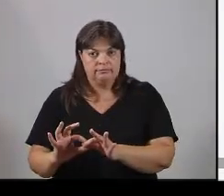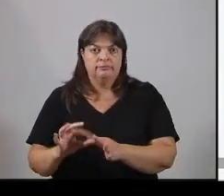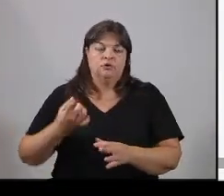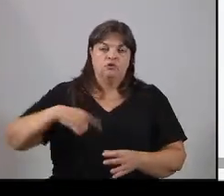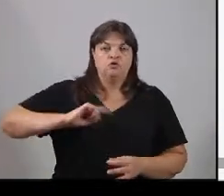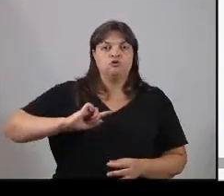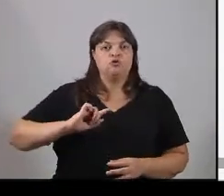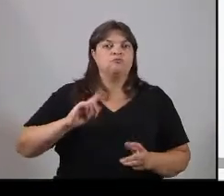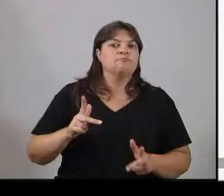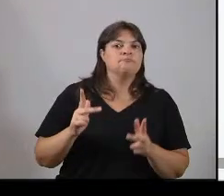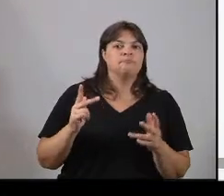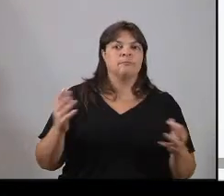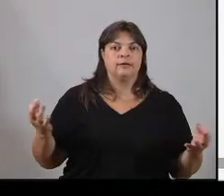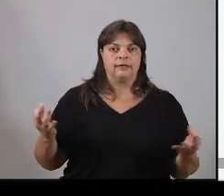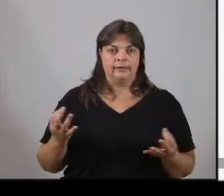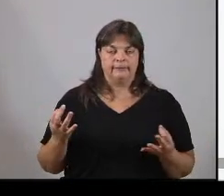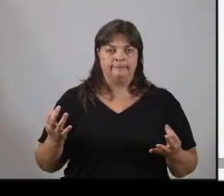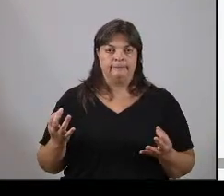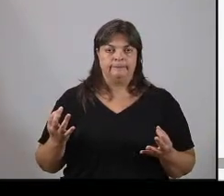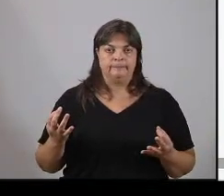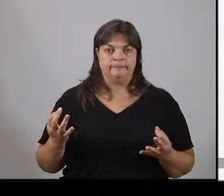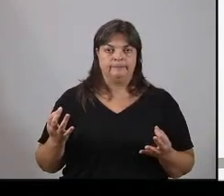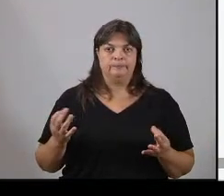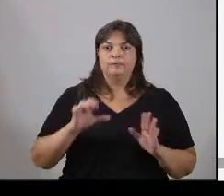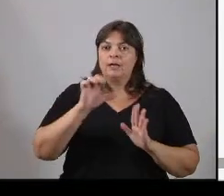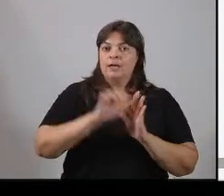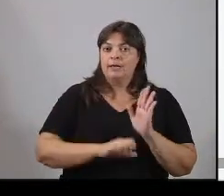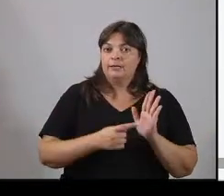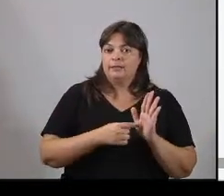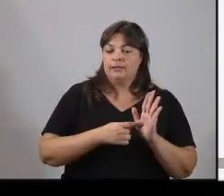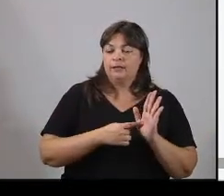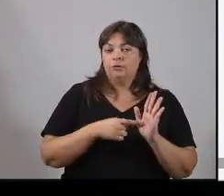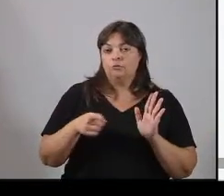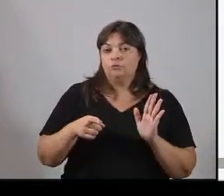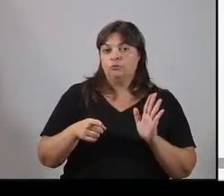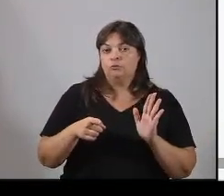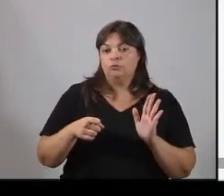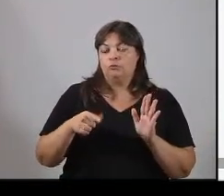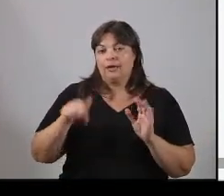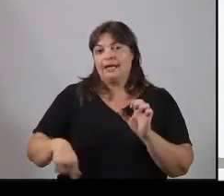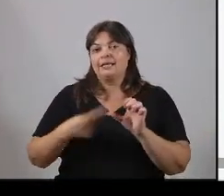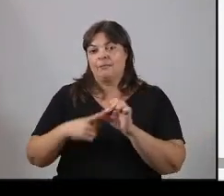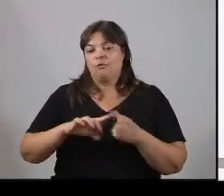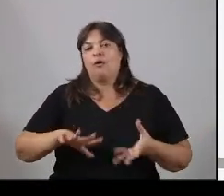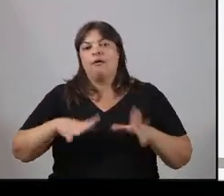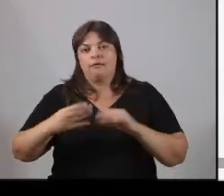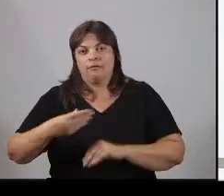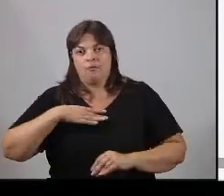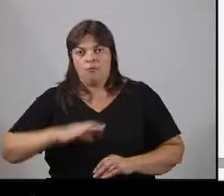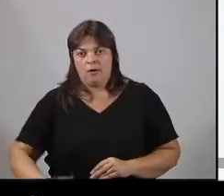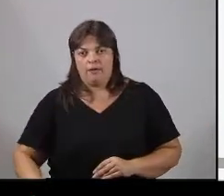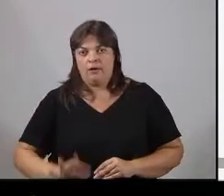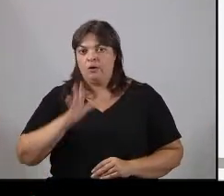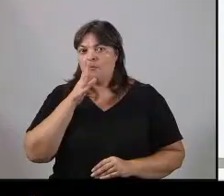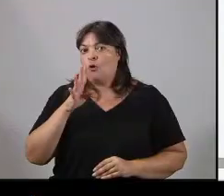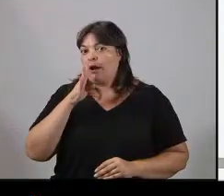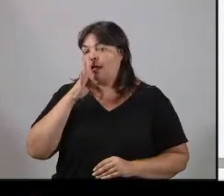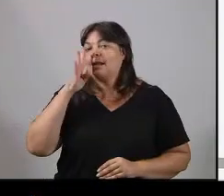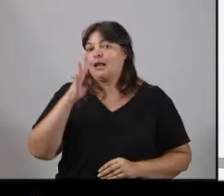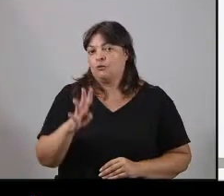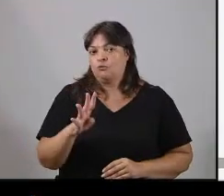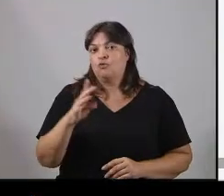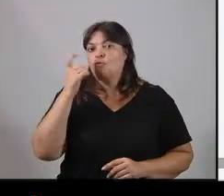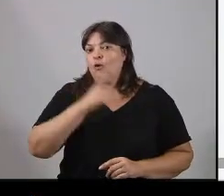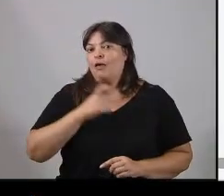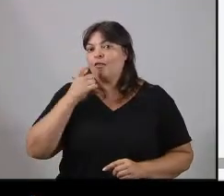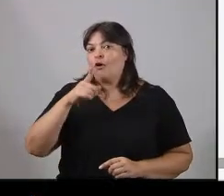a permitir que realmente eso que indica el estatuto se pueda plasmar en Extremadura, que es que las legislaturas van a durar 4